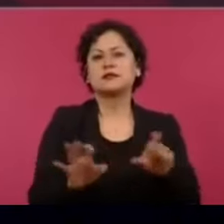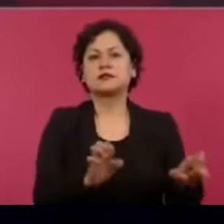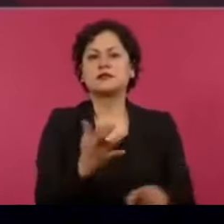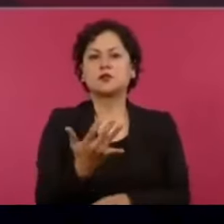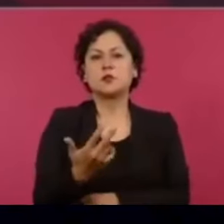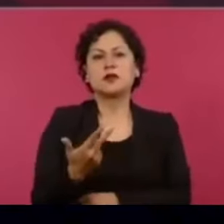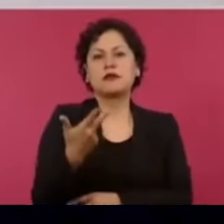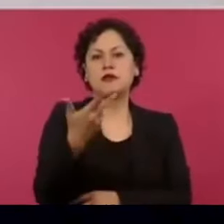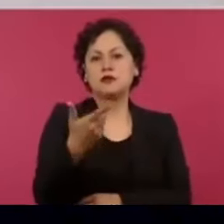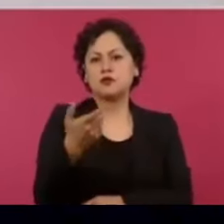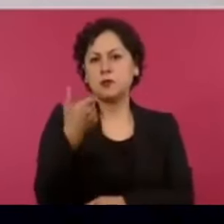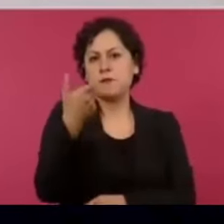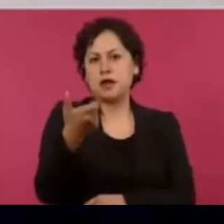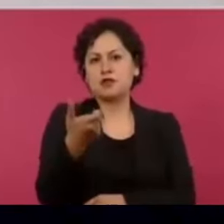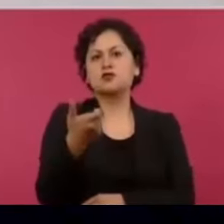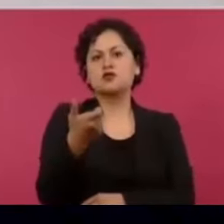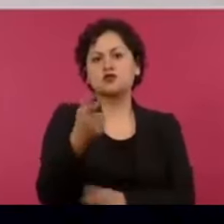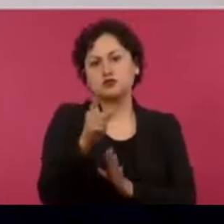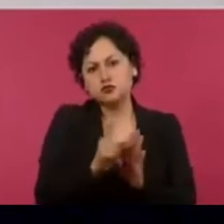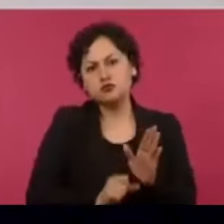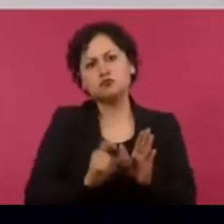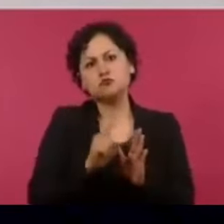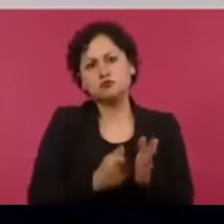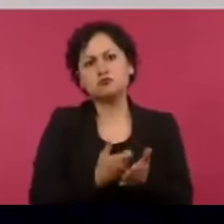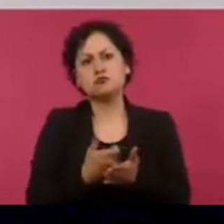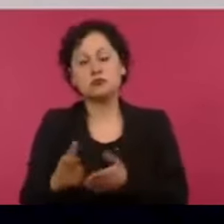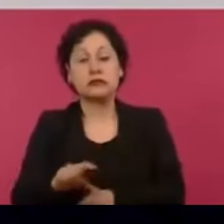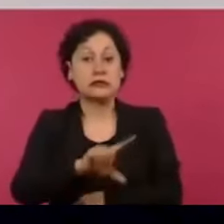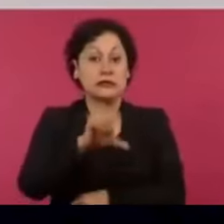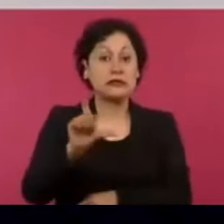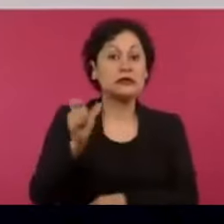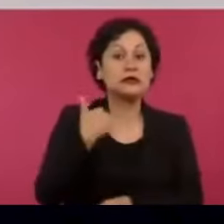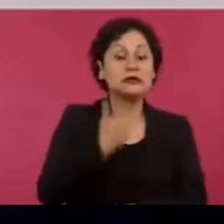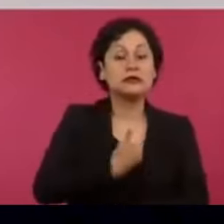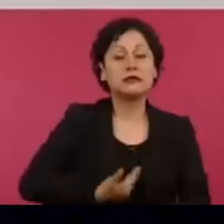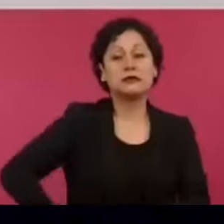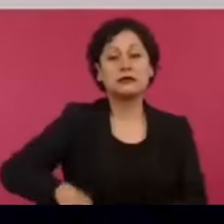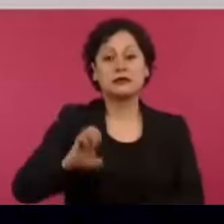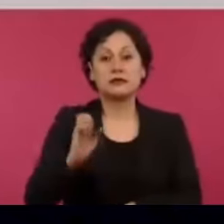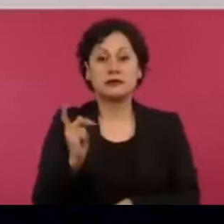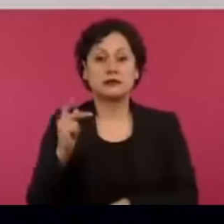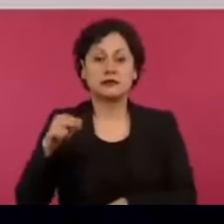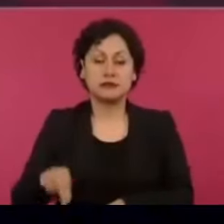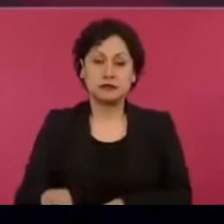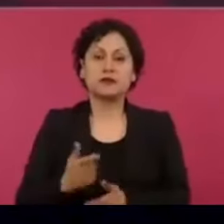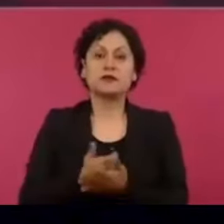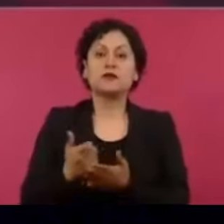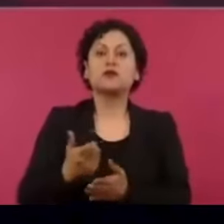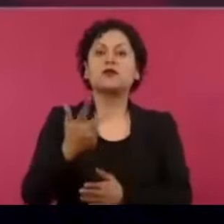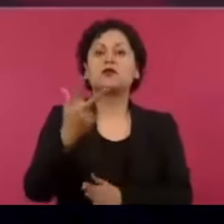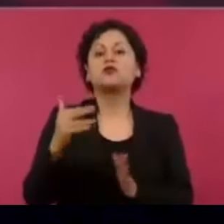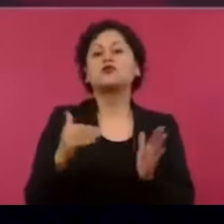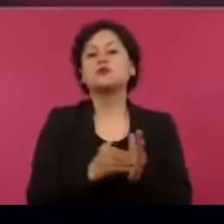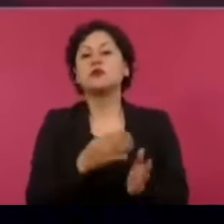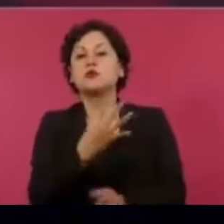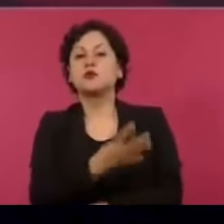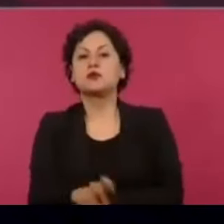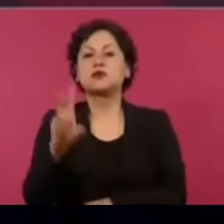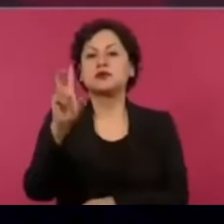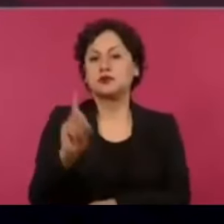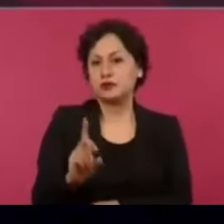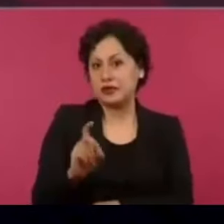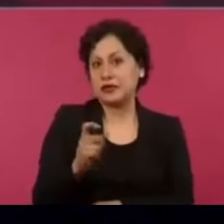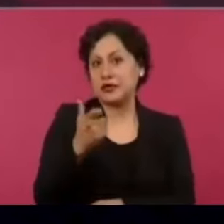pesos con Peña 8 430 pesos y